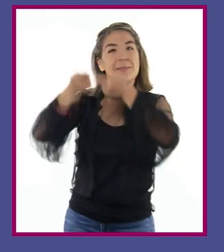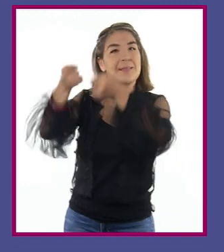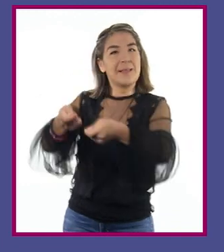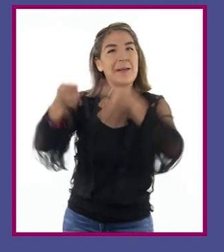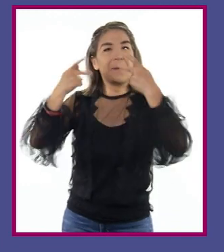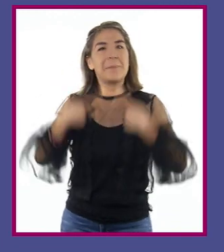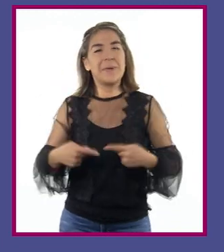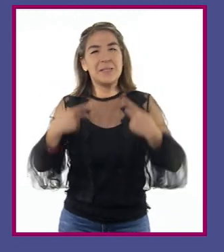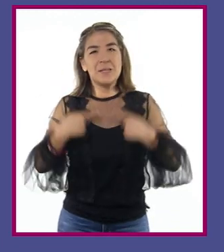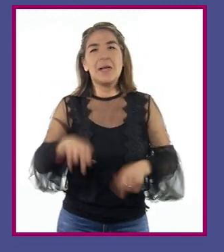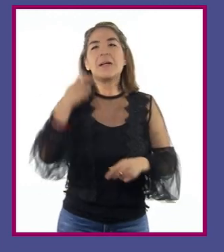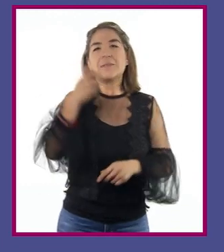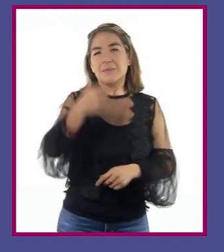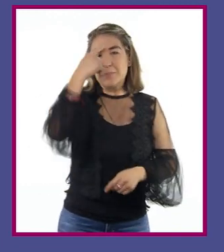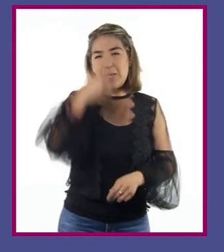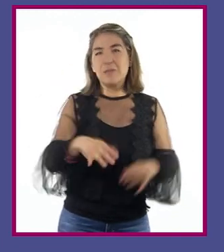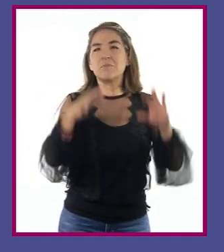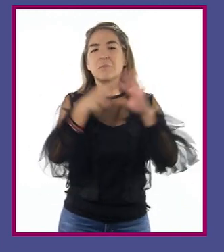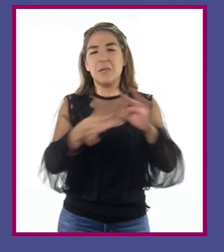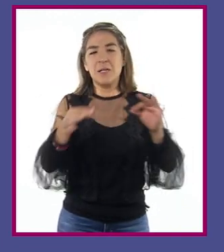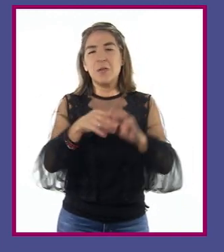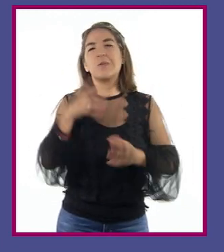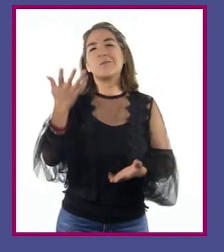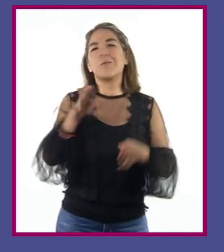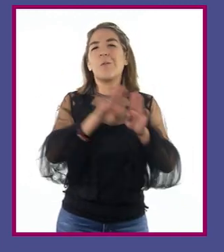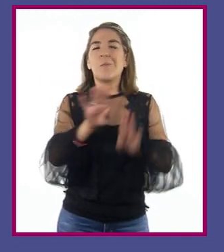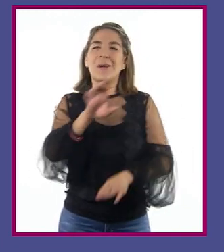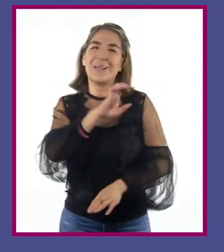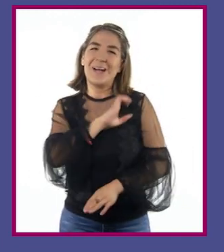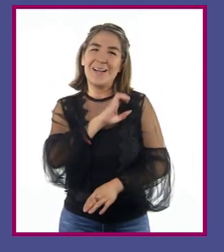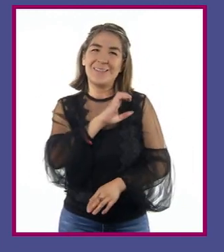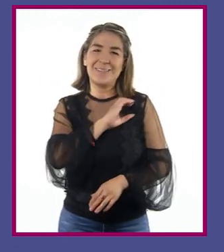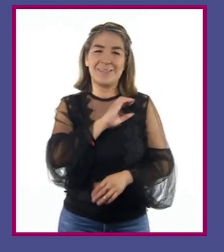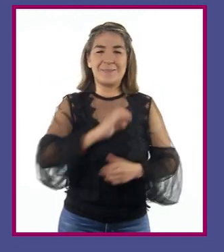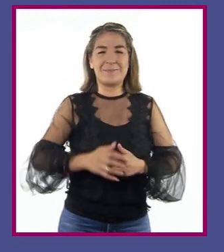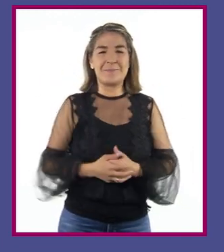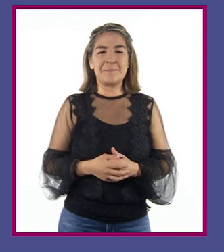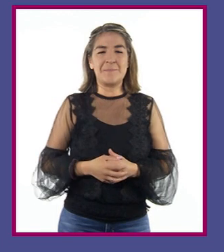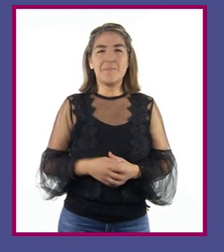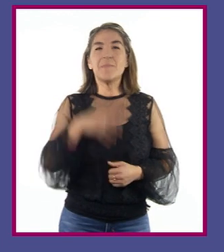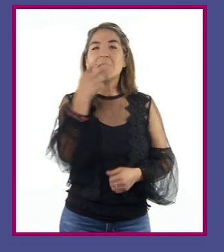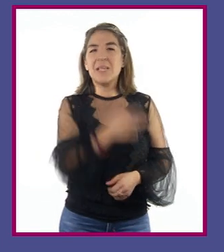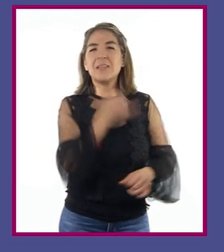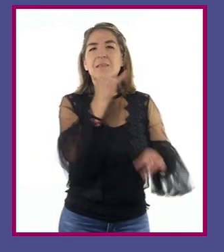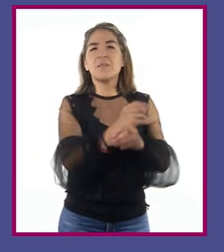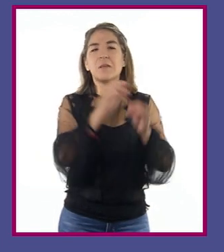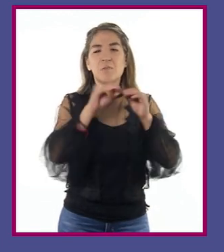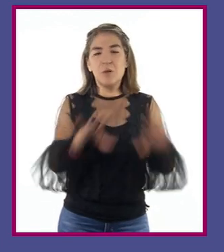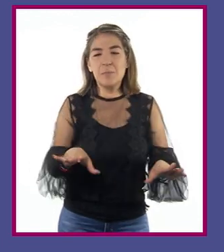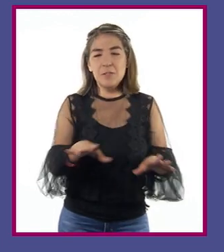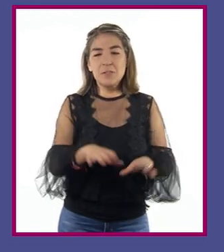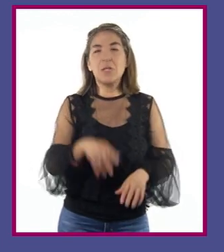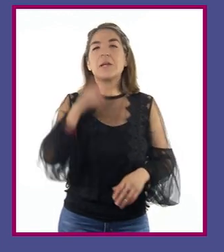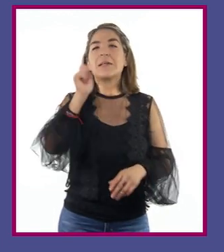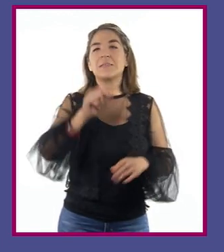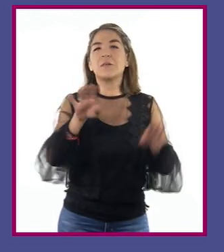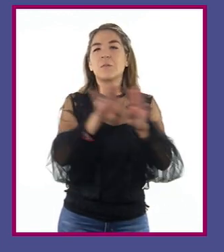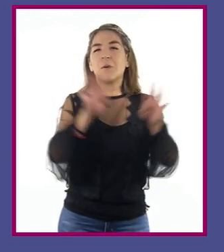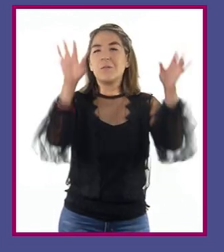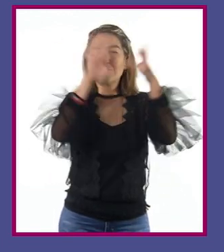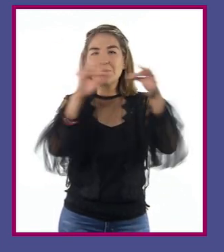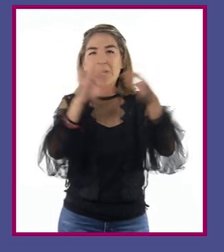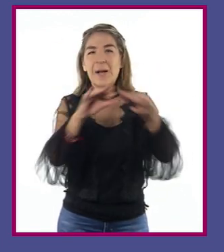contexto, permiten expresiones cariñosas. Por el tipo de destinatario y contexto,